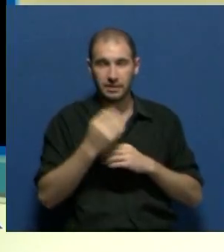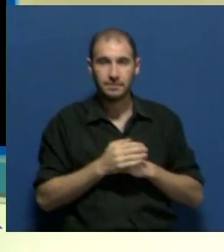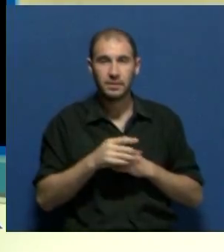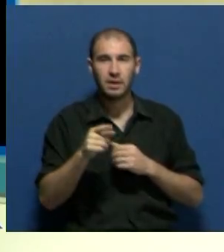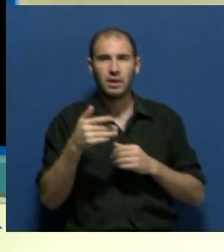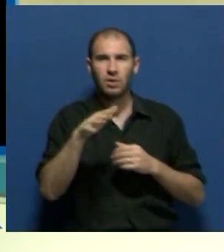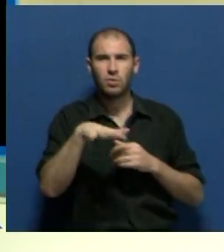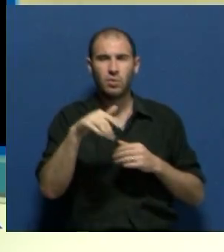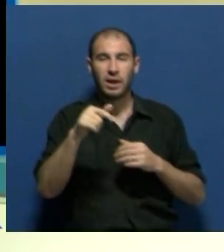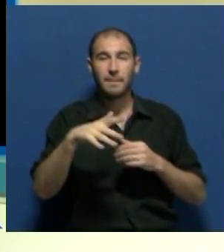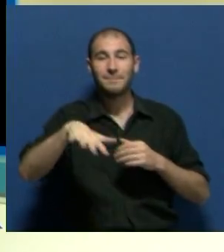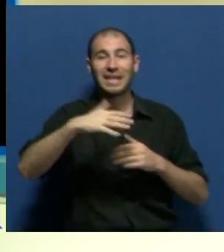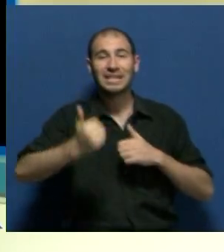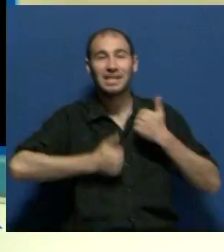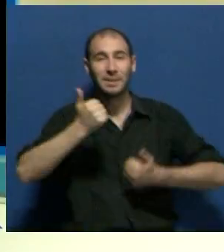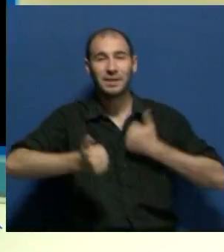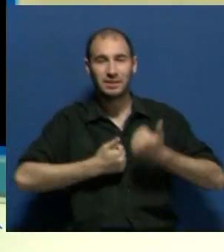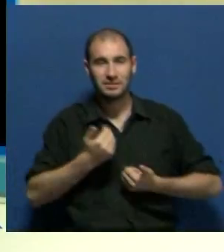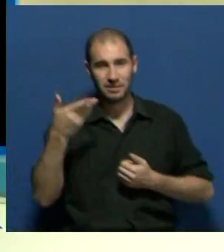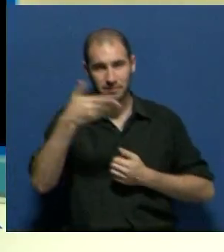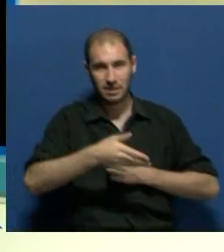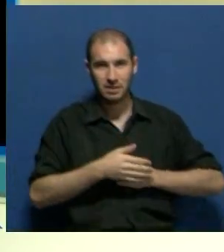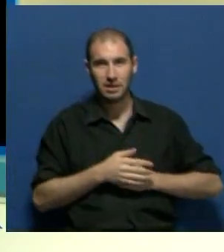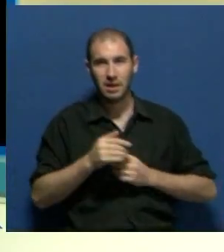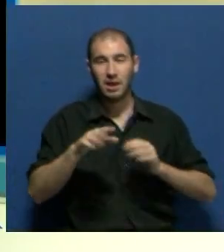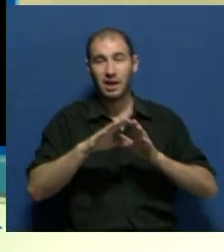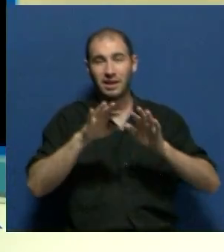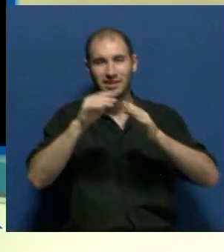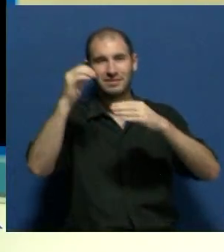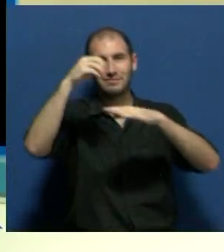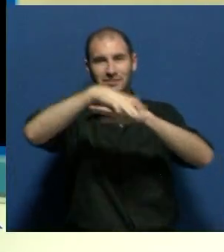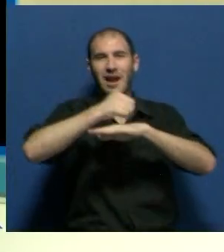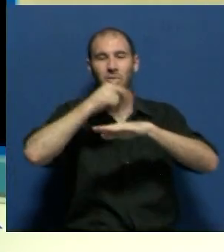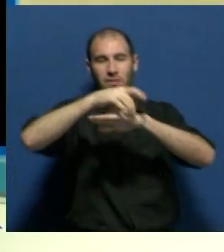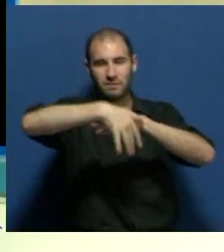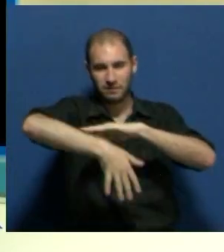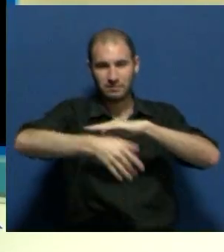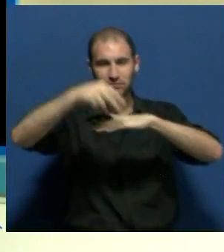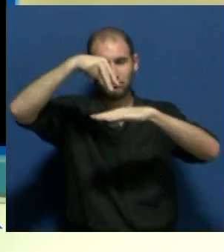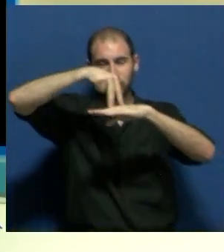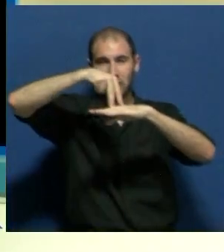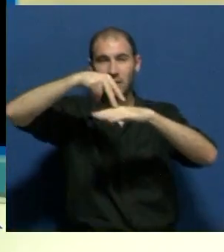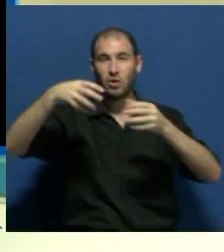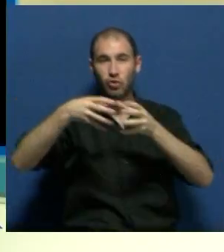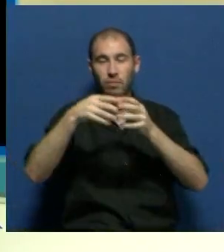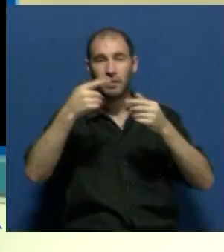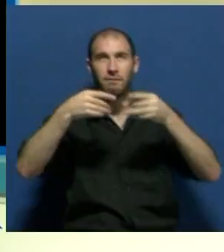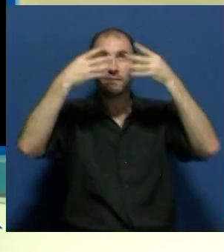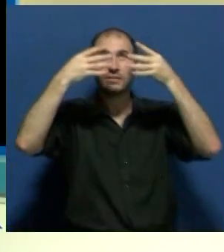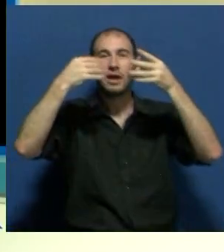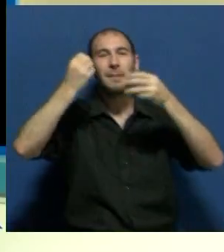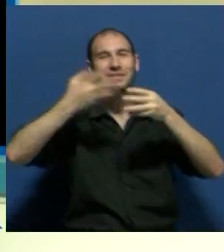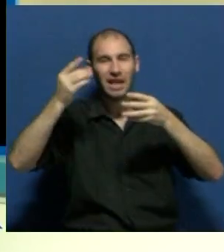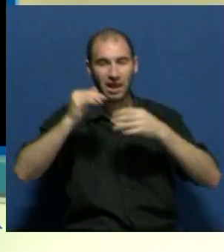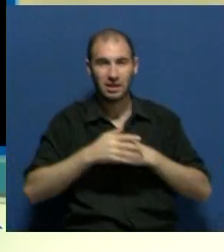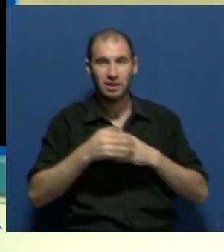estaremos en la explanada de la Plaza Independencia, justamente arriba de la cascada, para hacerlo más exacto. Sí. Ahí vamos a estar con equipos y filtros especiales,